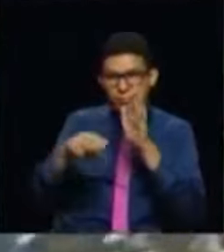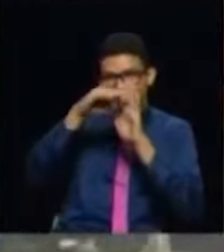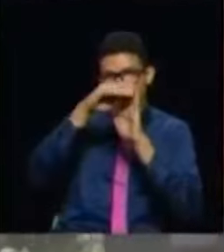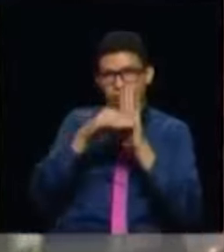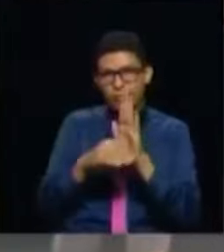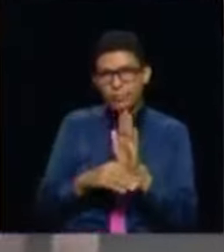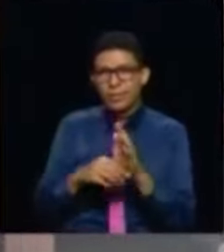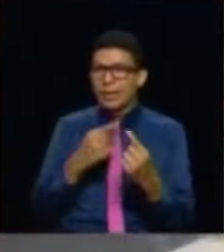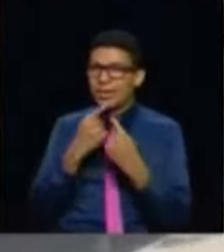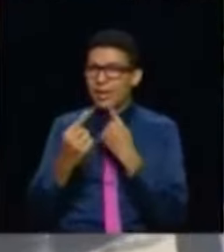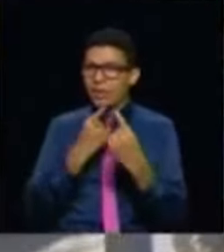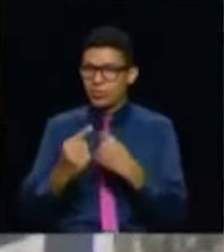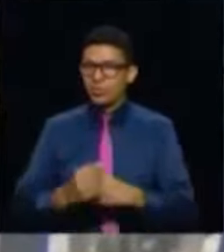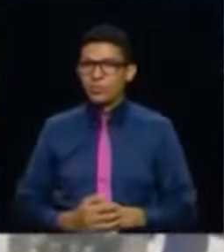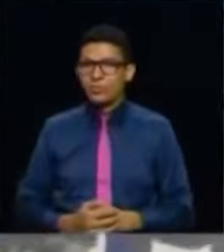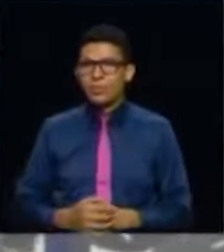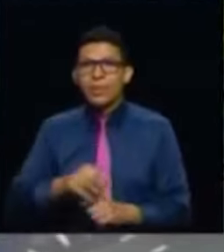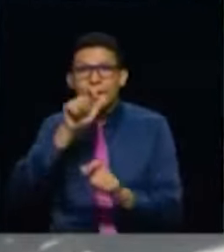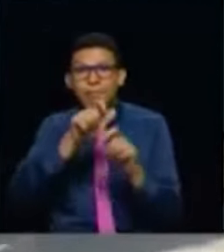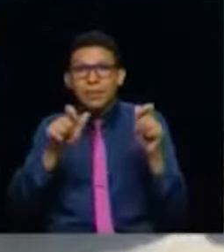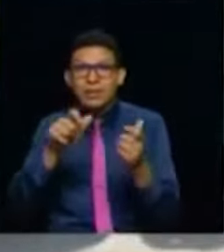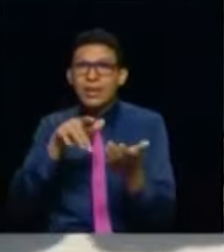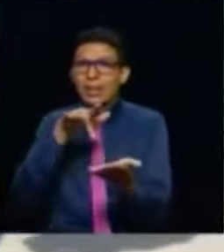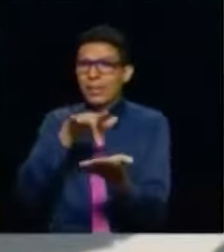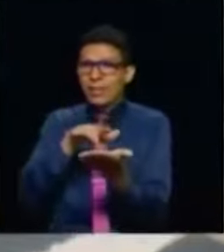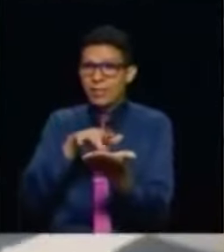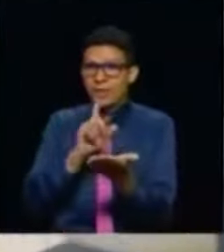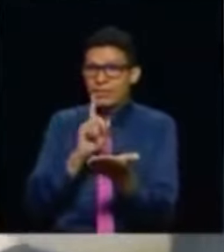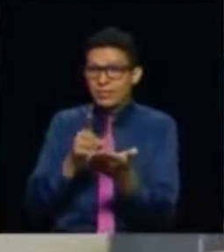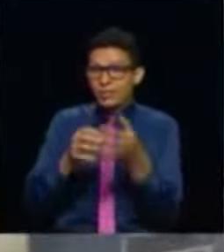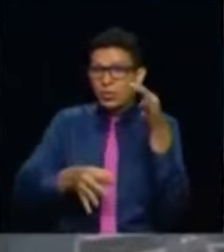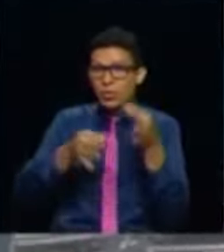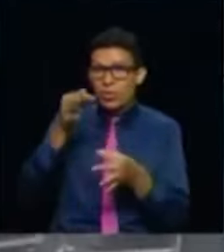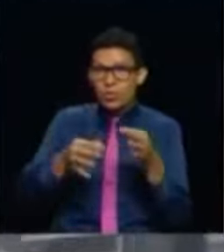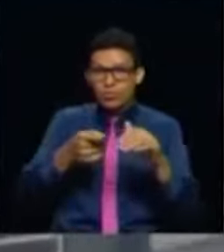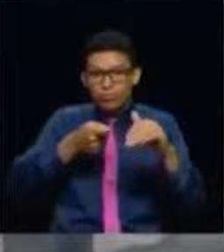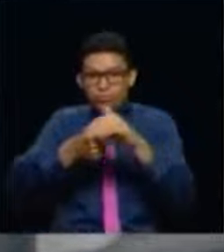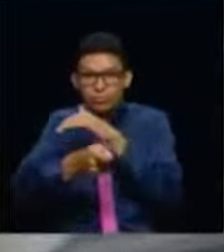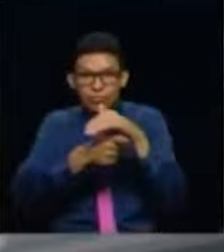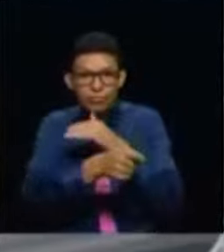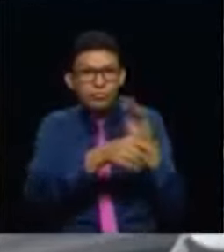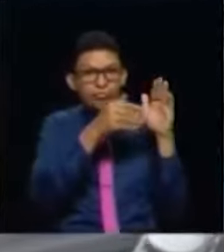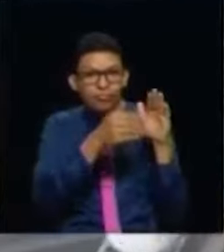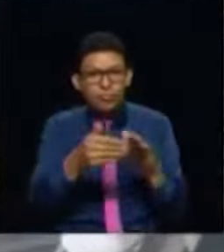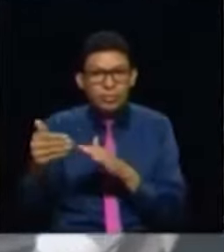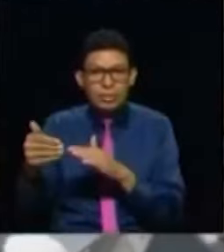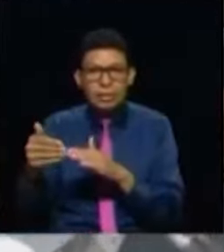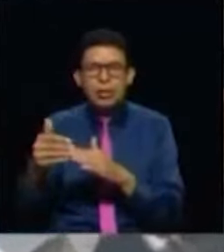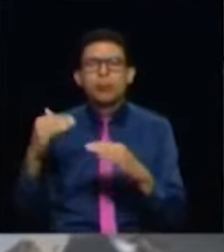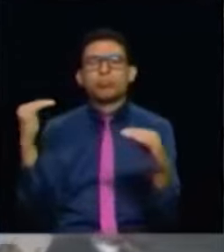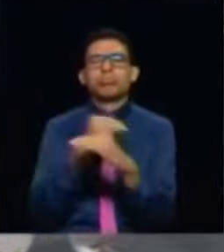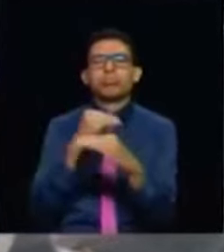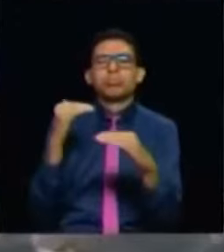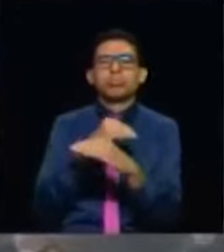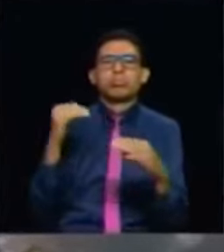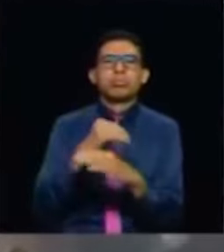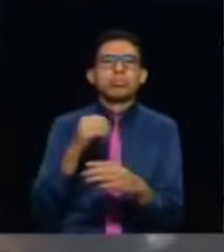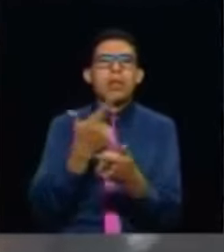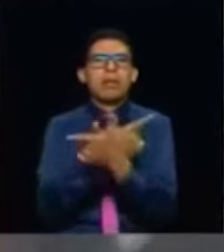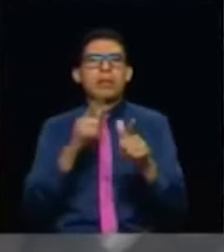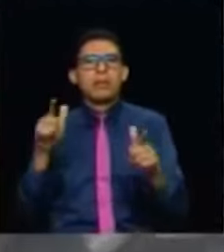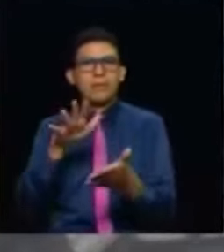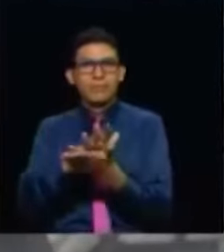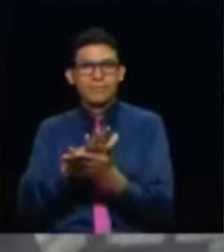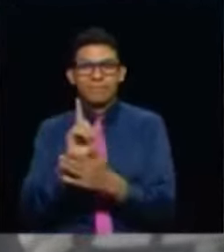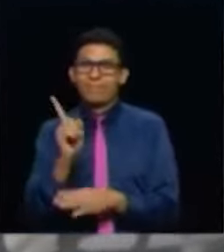de diálogos y que personas que le deben a la justicia por crímenes como homicidio y terrorismo se mueven por las carreteras de Colombia avaladas en